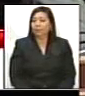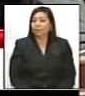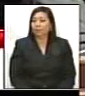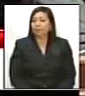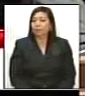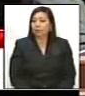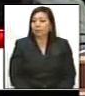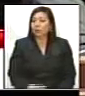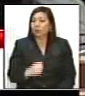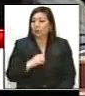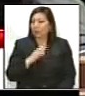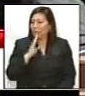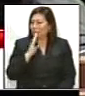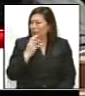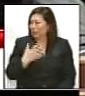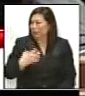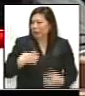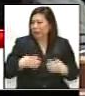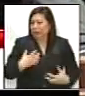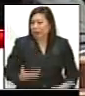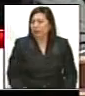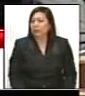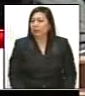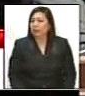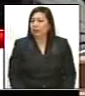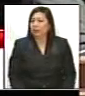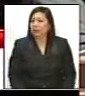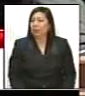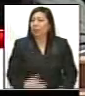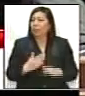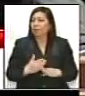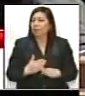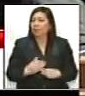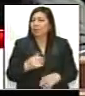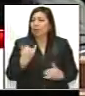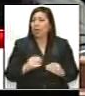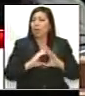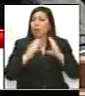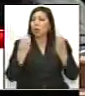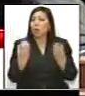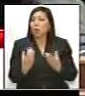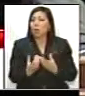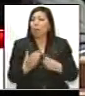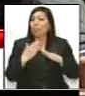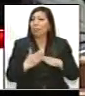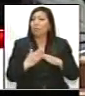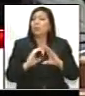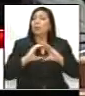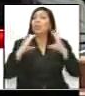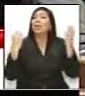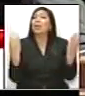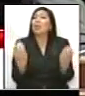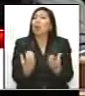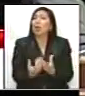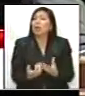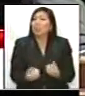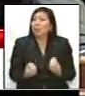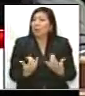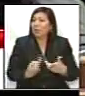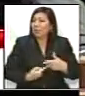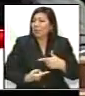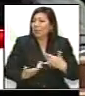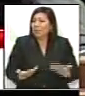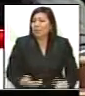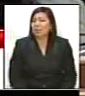Señora Presidenta, estoy haciendo una queja. Estoy haciendo una queja en defensa de la institución, en defensa del Congreso, porque lo que se